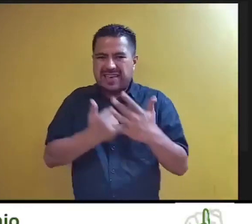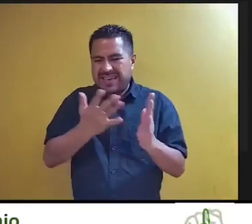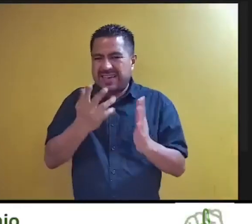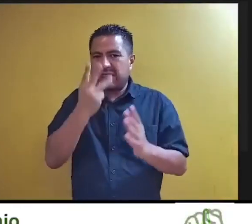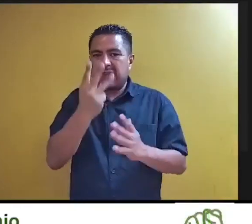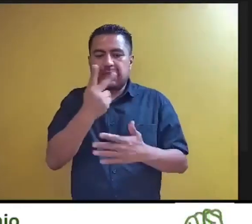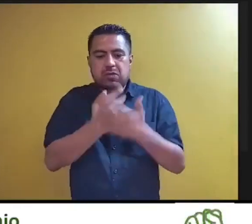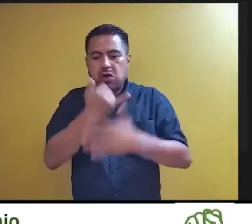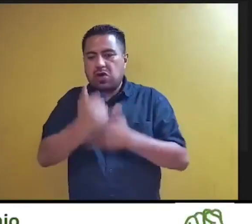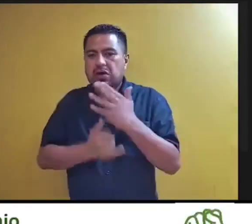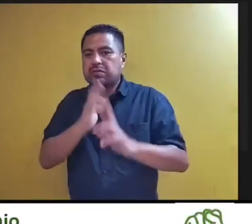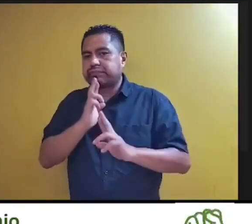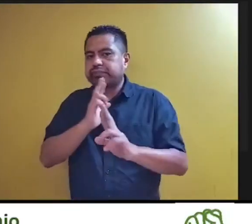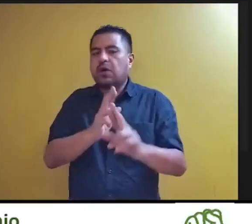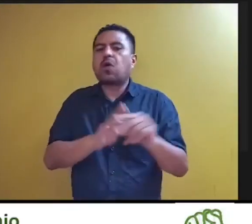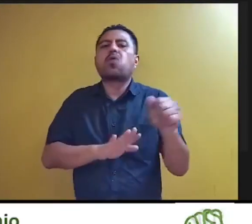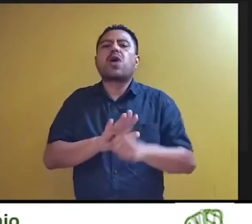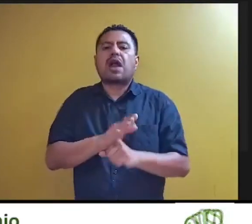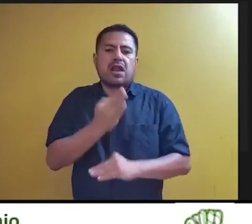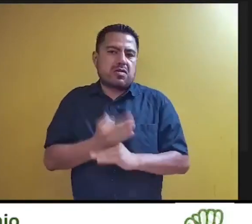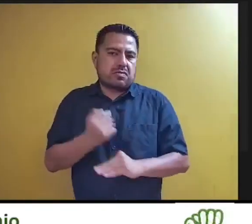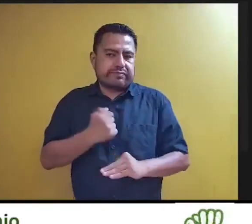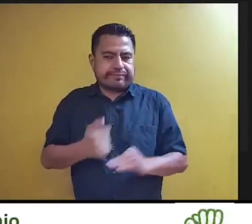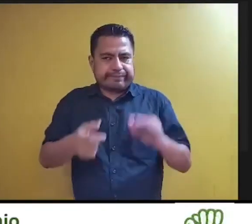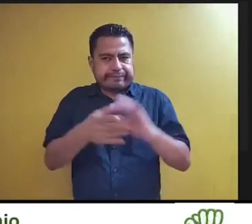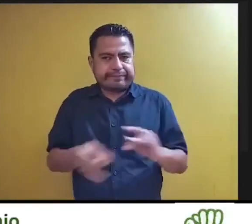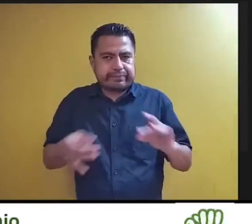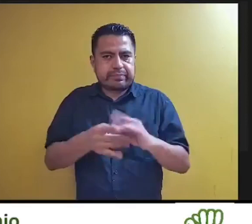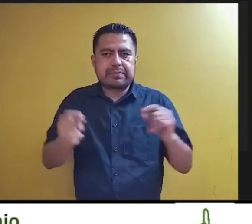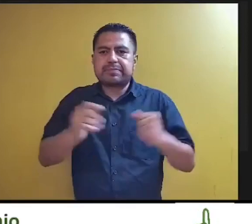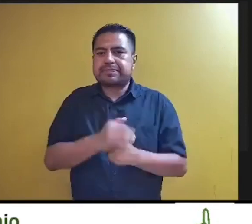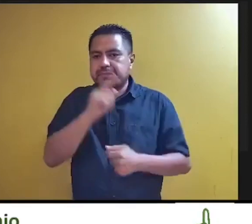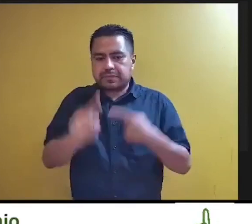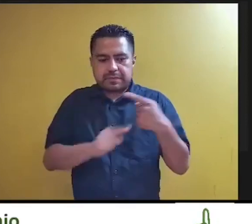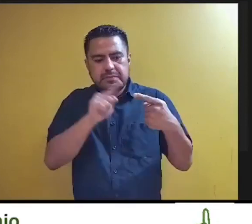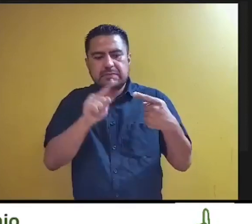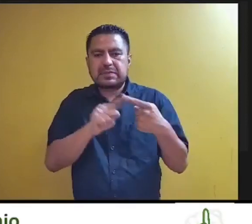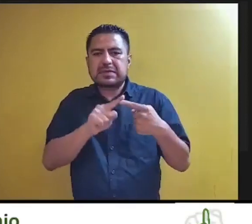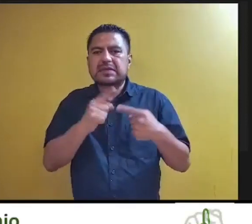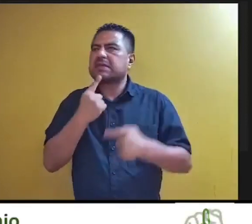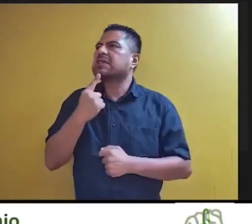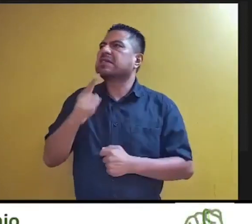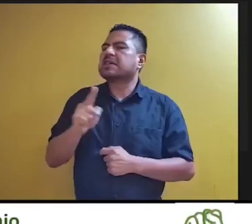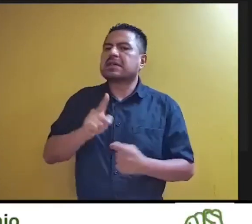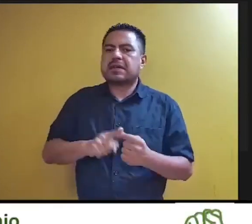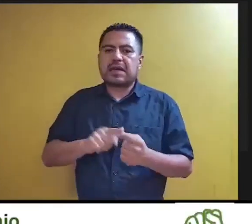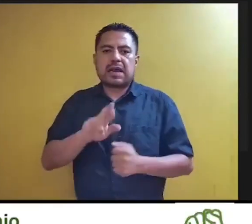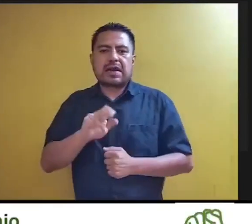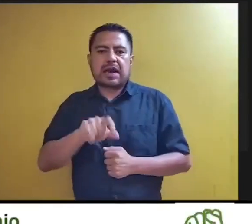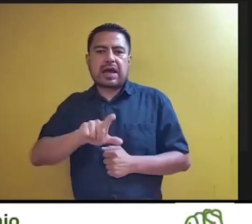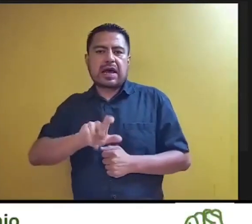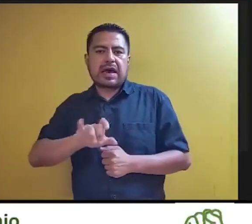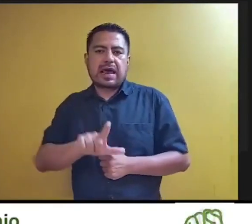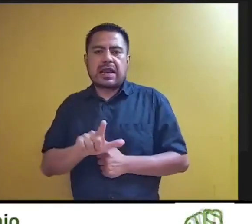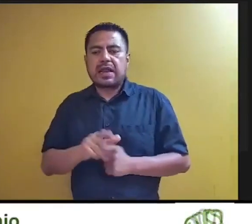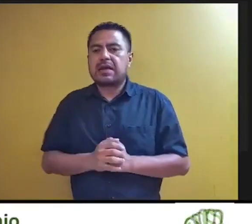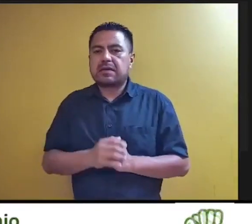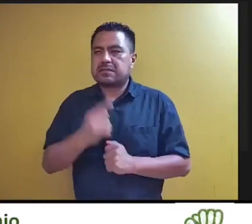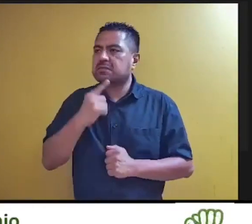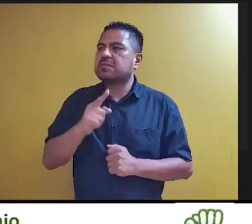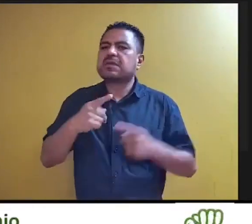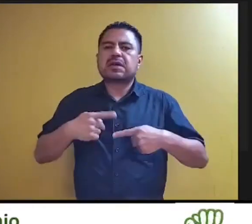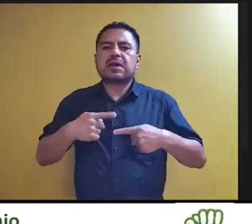3 proyectos de resolución, los cuales a continuación preciso. En el primer asunto, la parte denunciante Raquel García Orduño, los